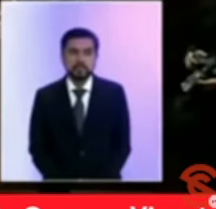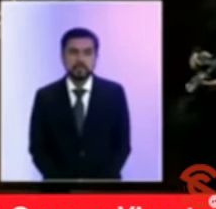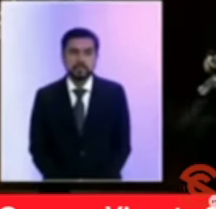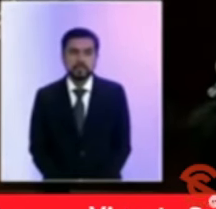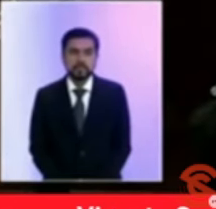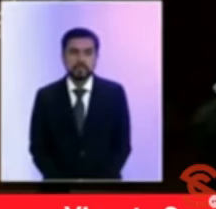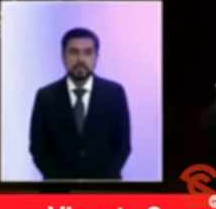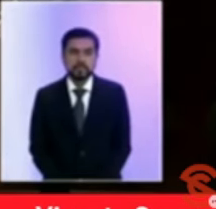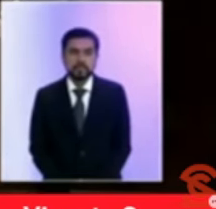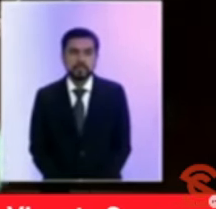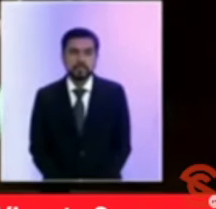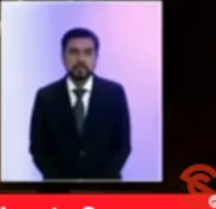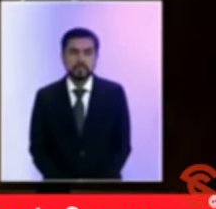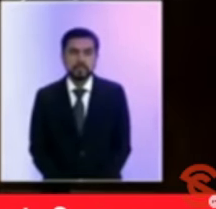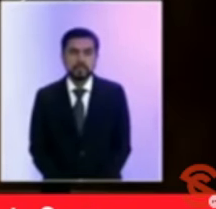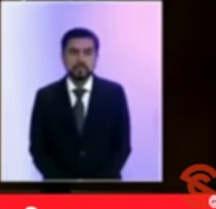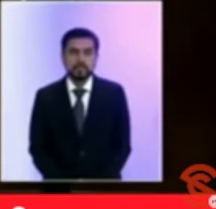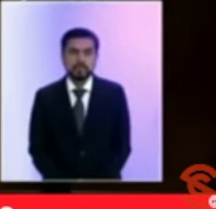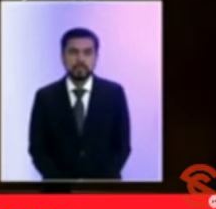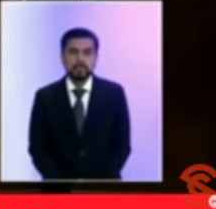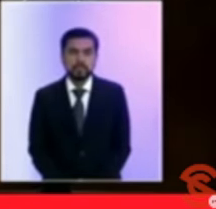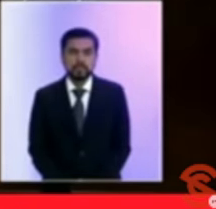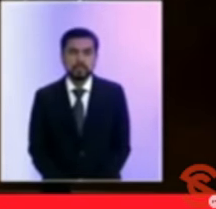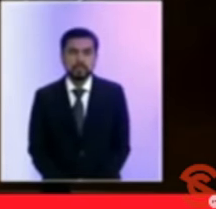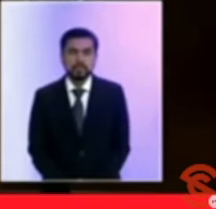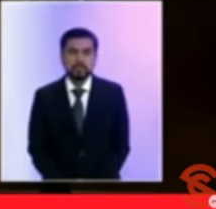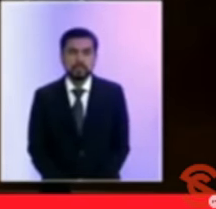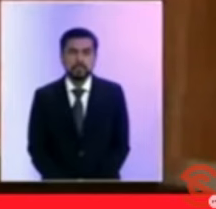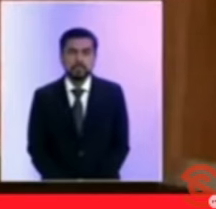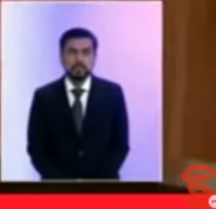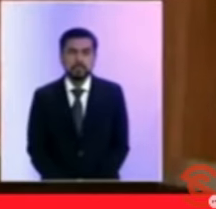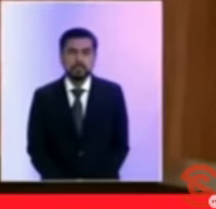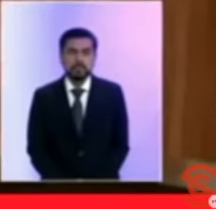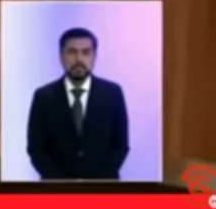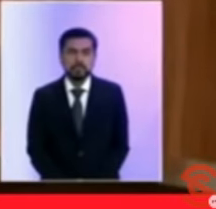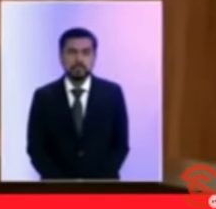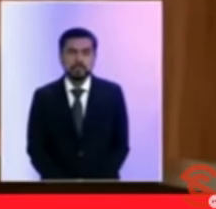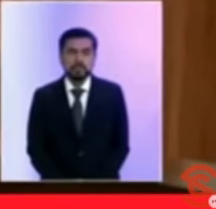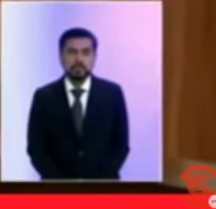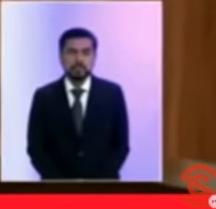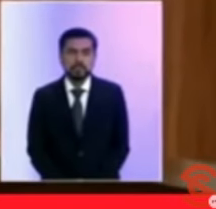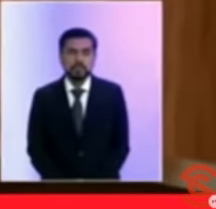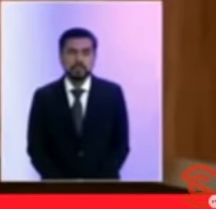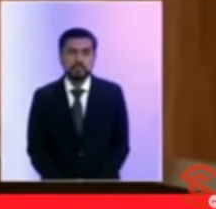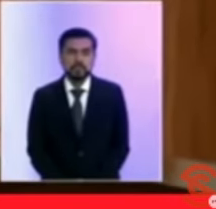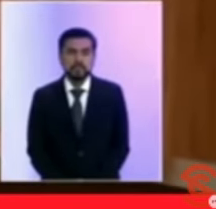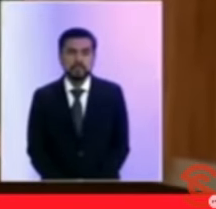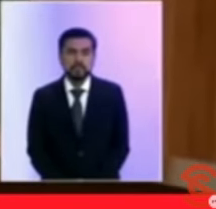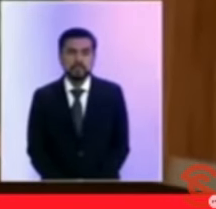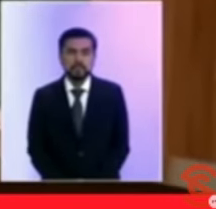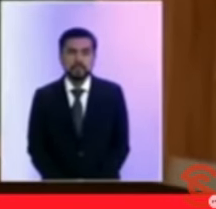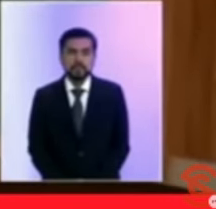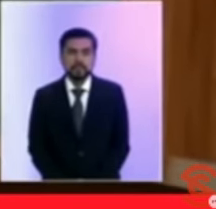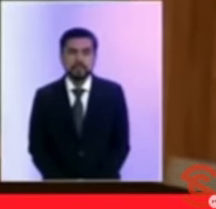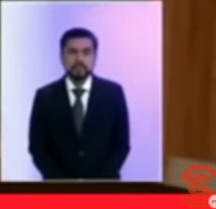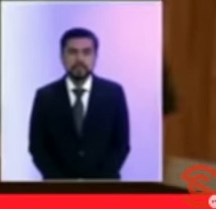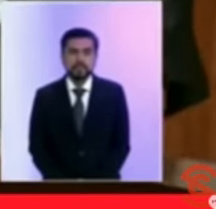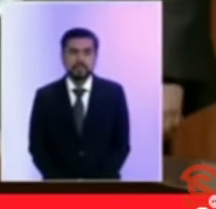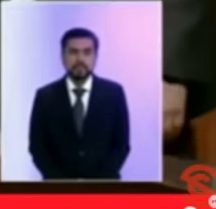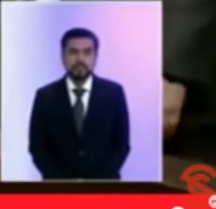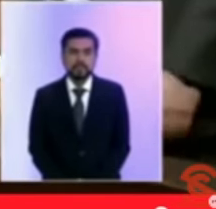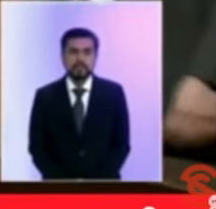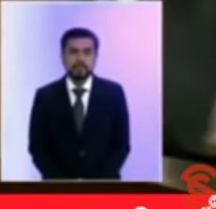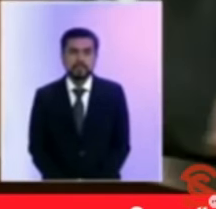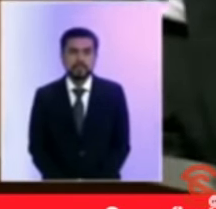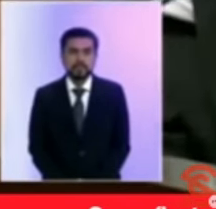también una lucha o sigue pero en este momento se acrecienta una lucha por la paridad de género